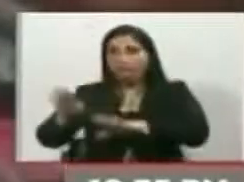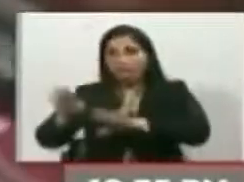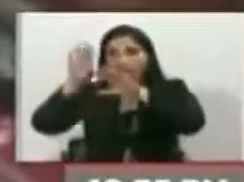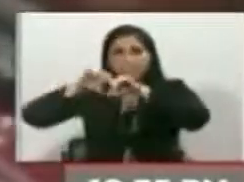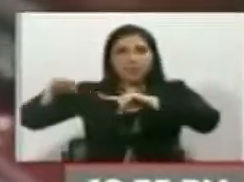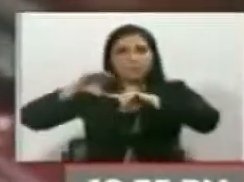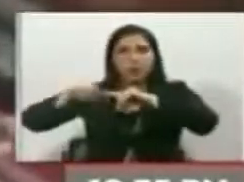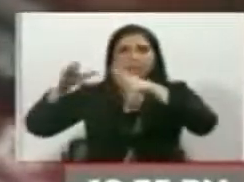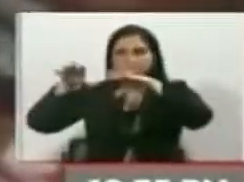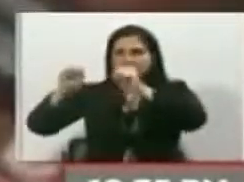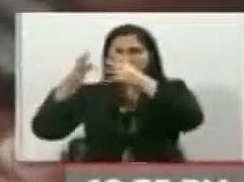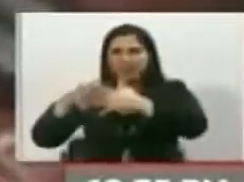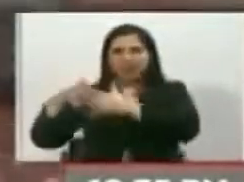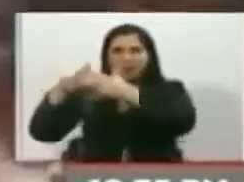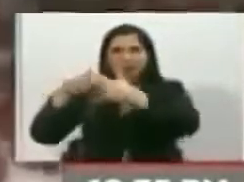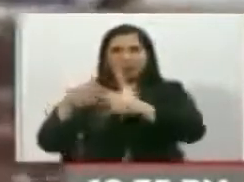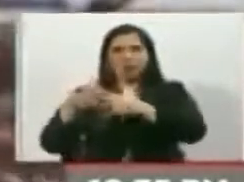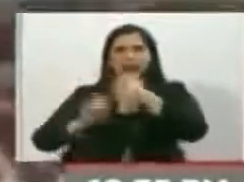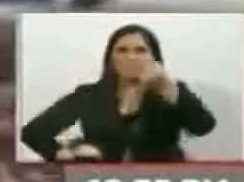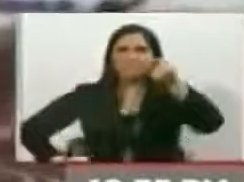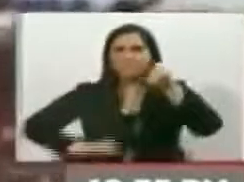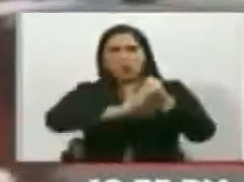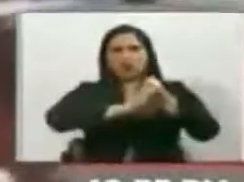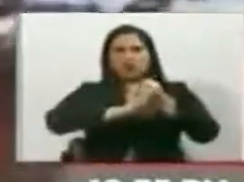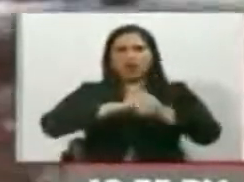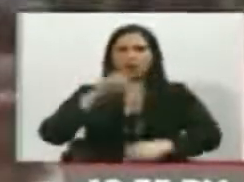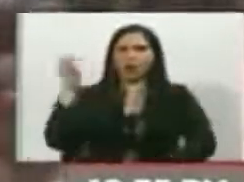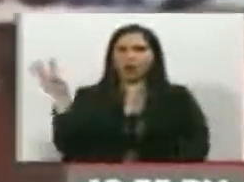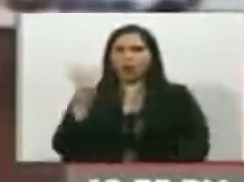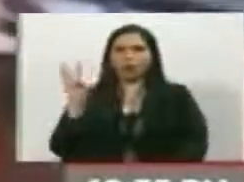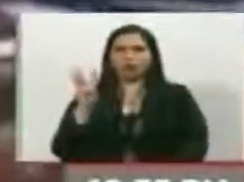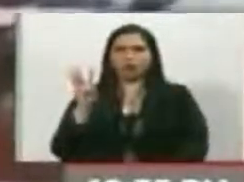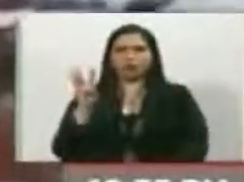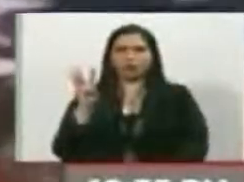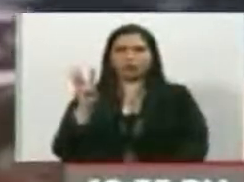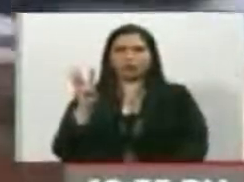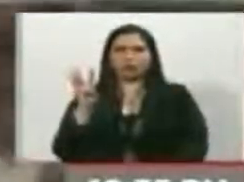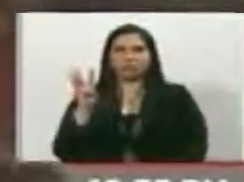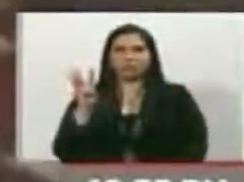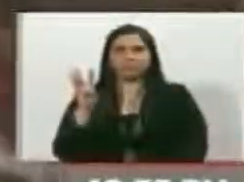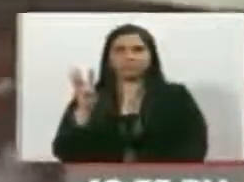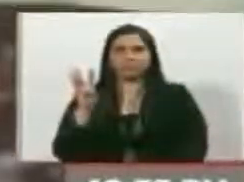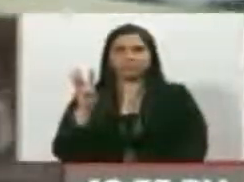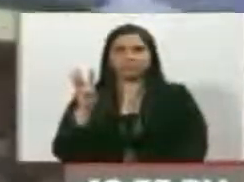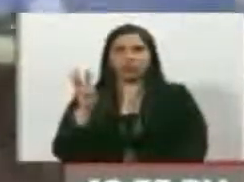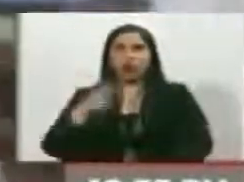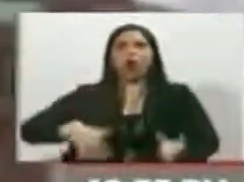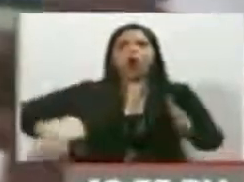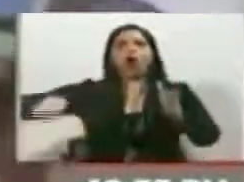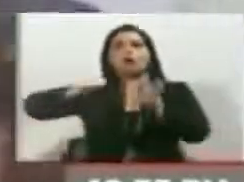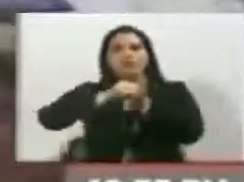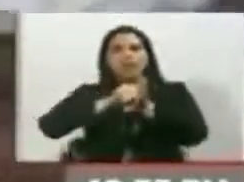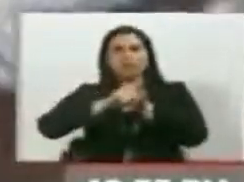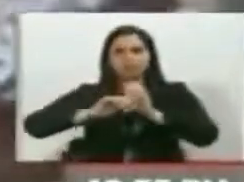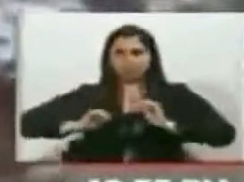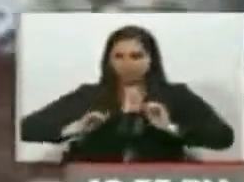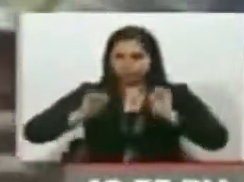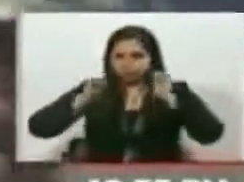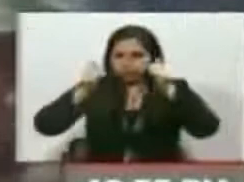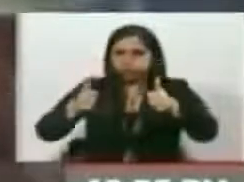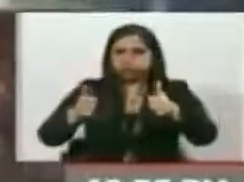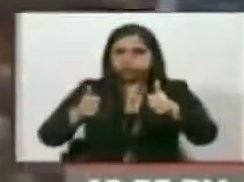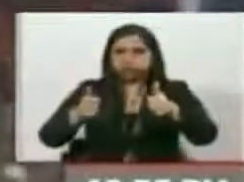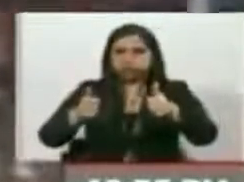imperialismo, apoyados por Washington, han vuelto a iniciar